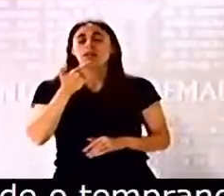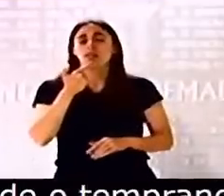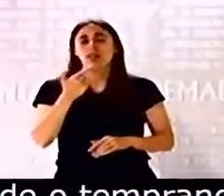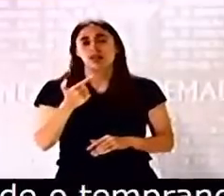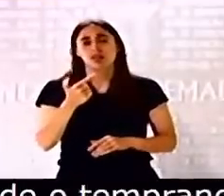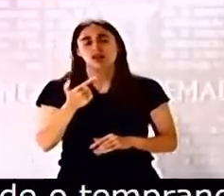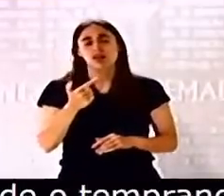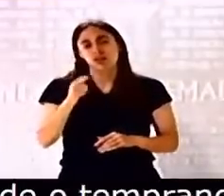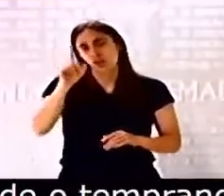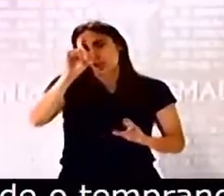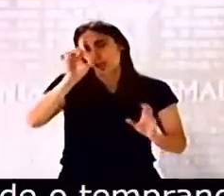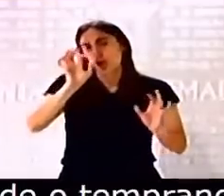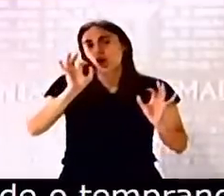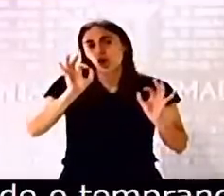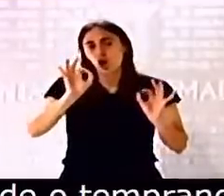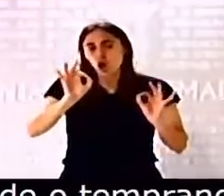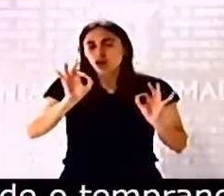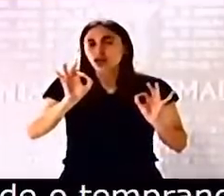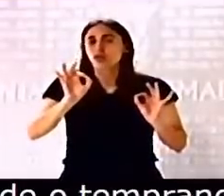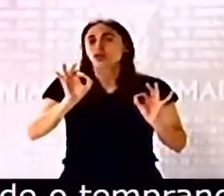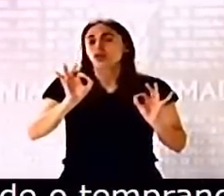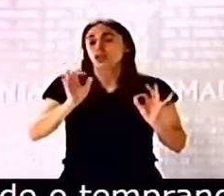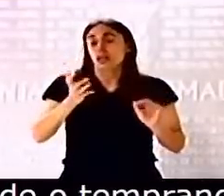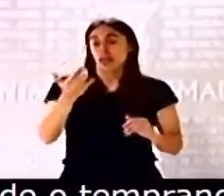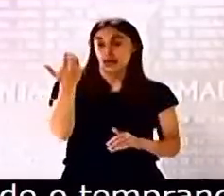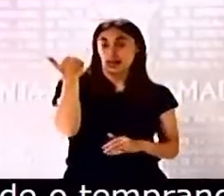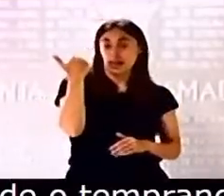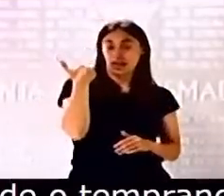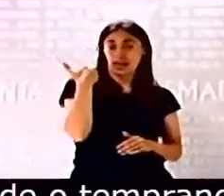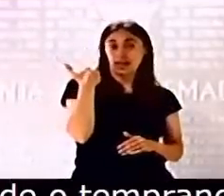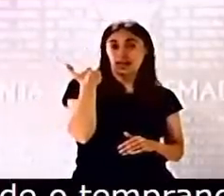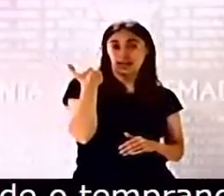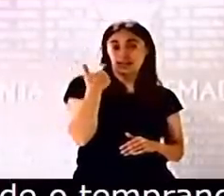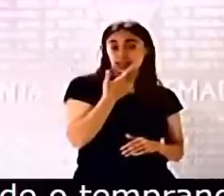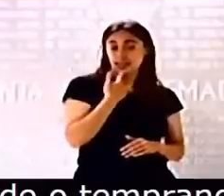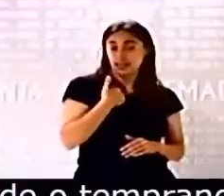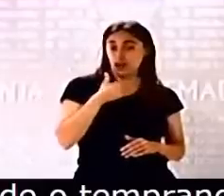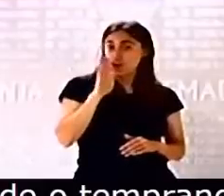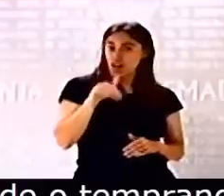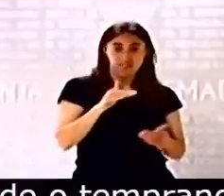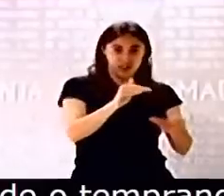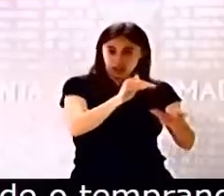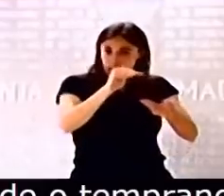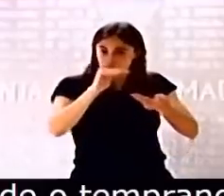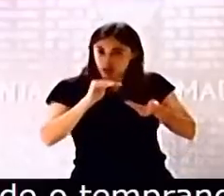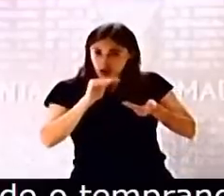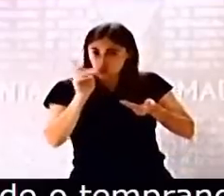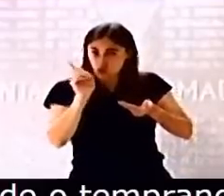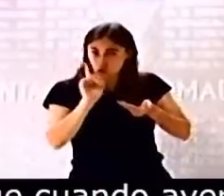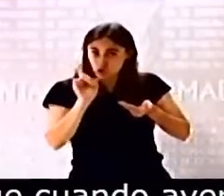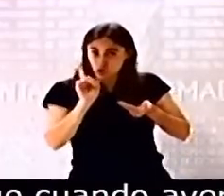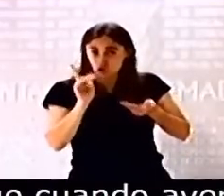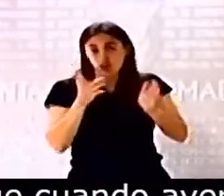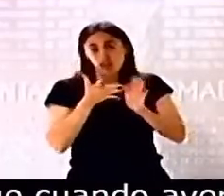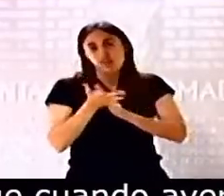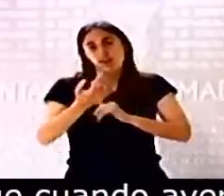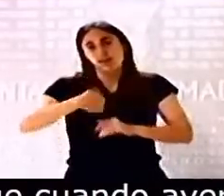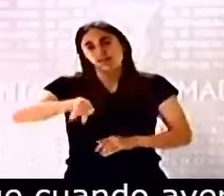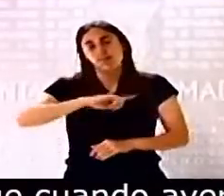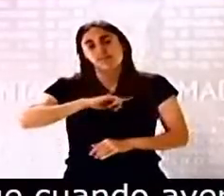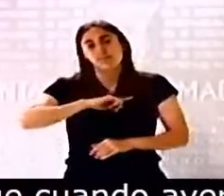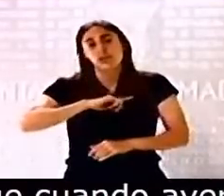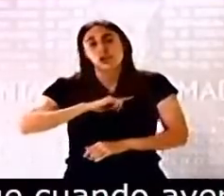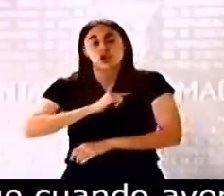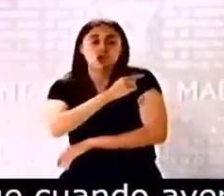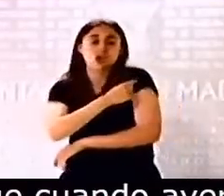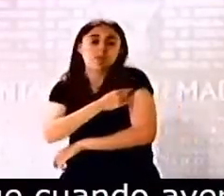que evidentemente cuando ayer nos anunciaron que definitivamente no llegaban, pues hemos perdido la oportunidad de